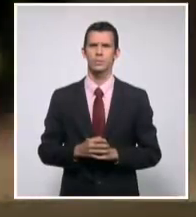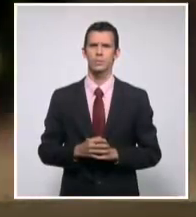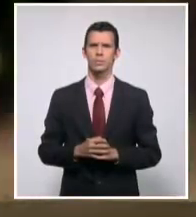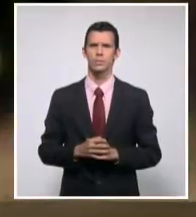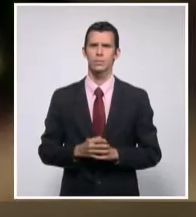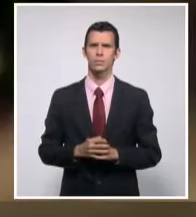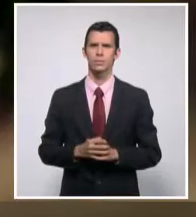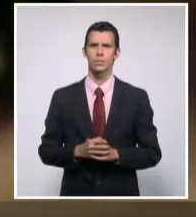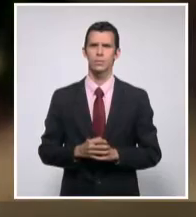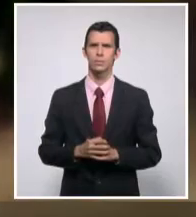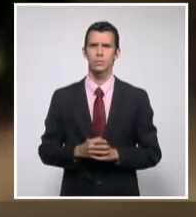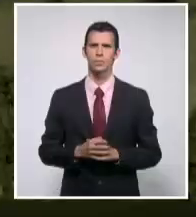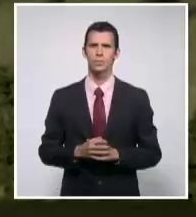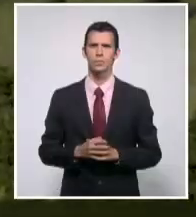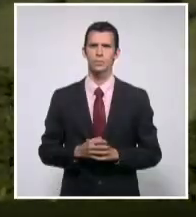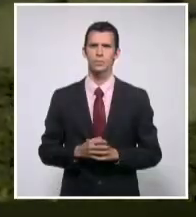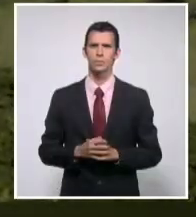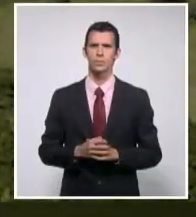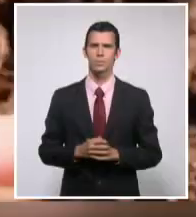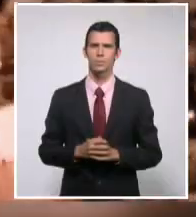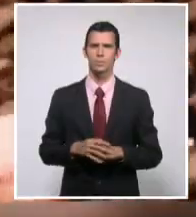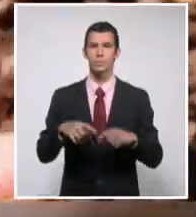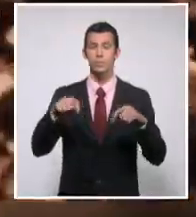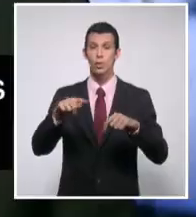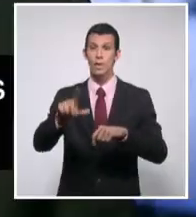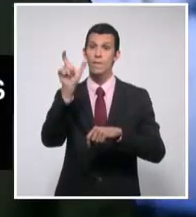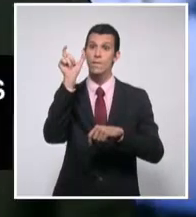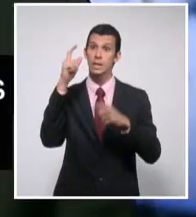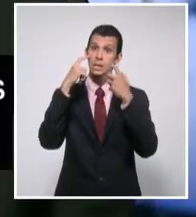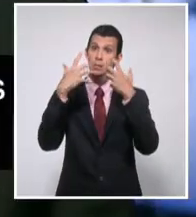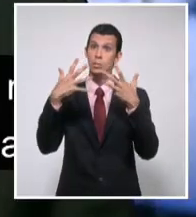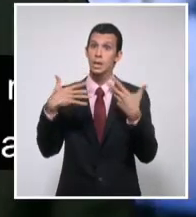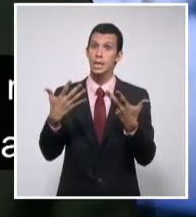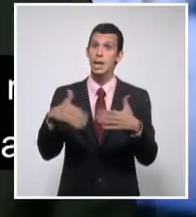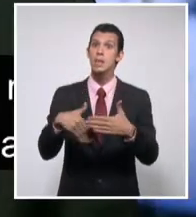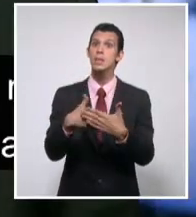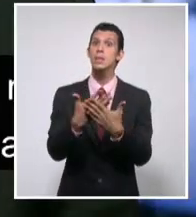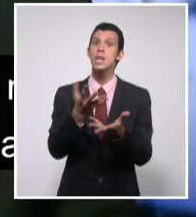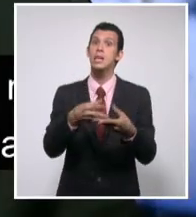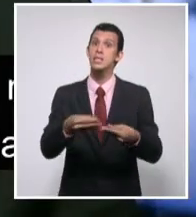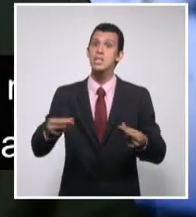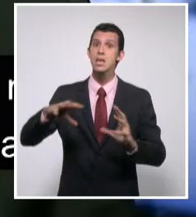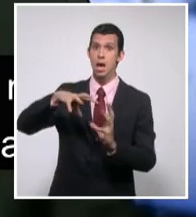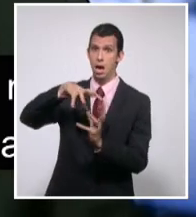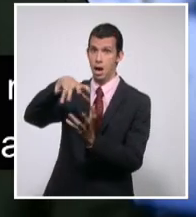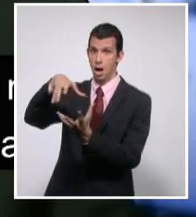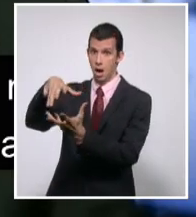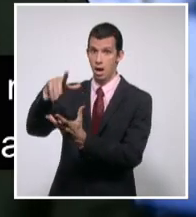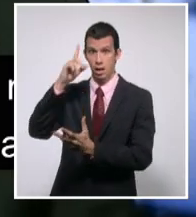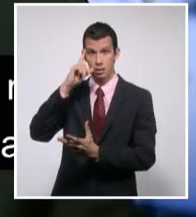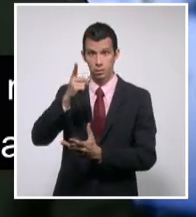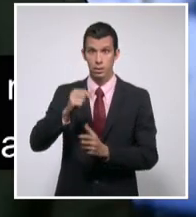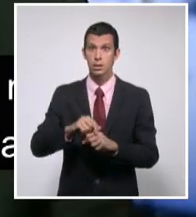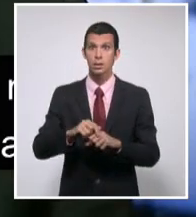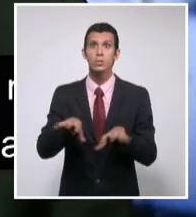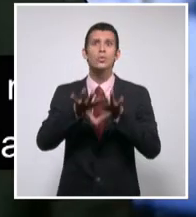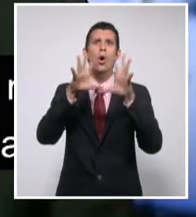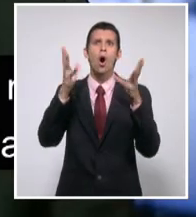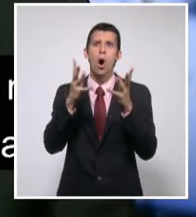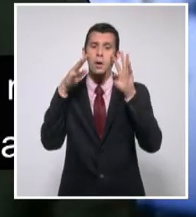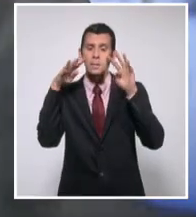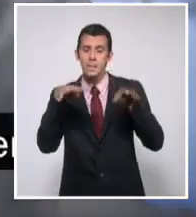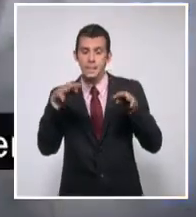En este Día Internacional de la Madre Tierra, todas las miradas están puestas en la pandemia COVID-19, el mayor desafío al que se enfrenta